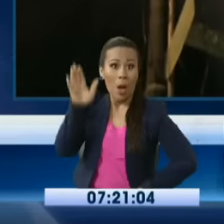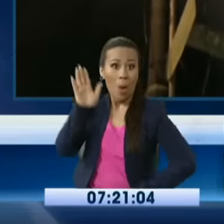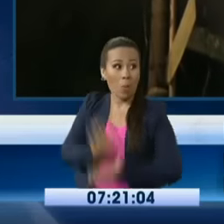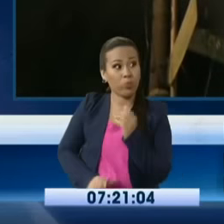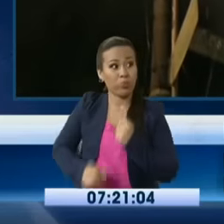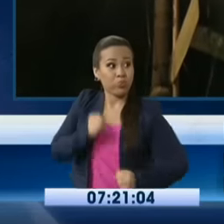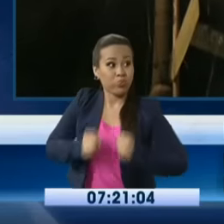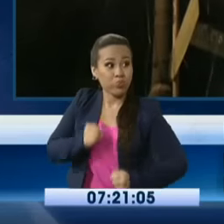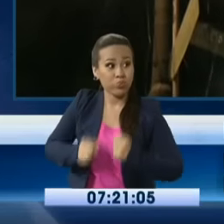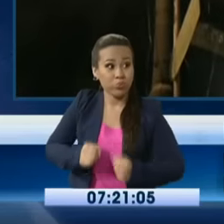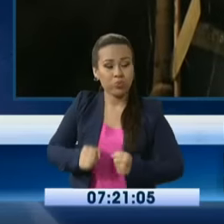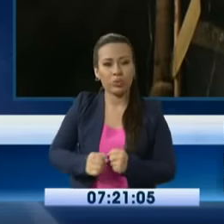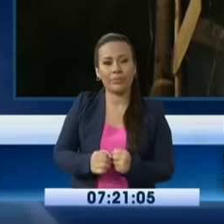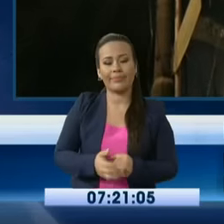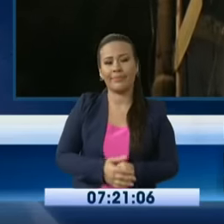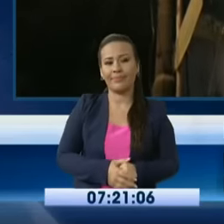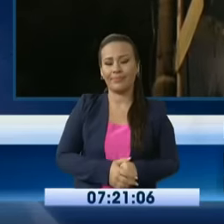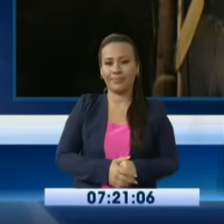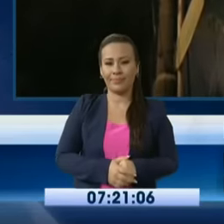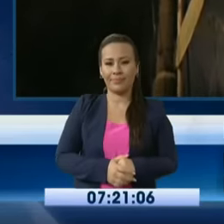Escuchemos.